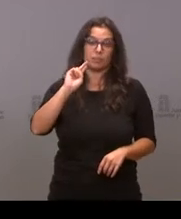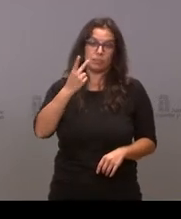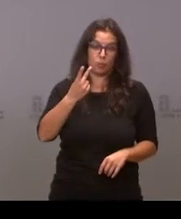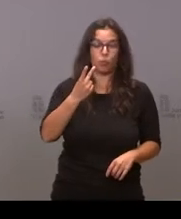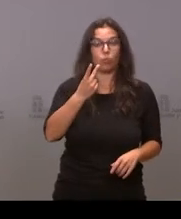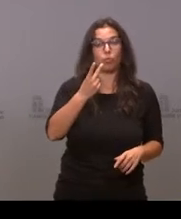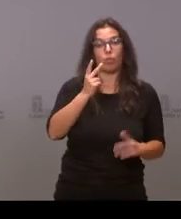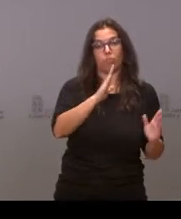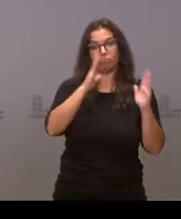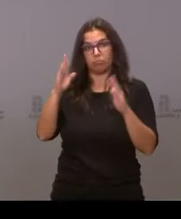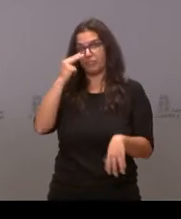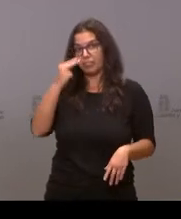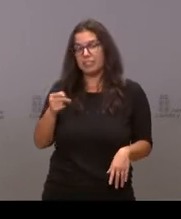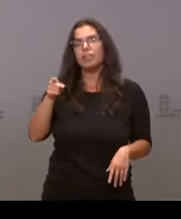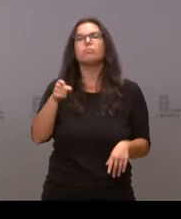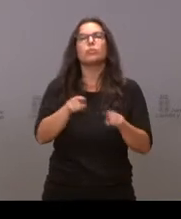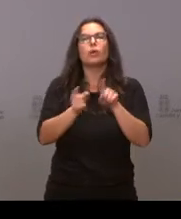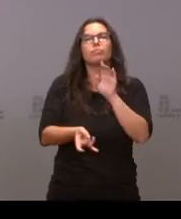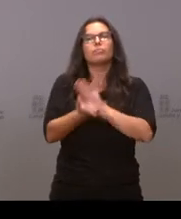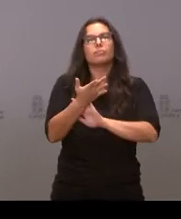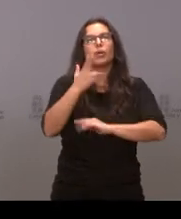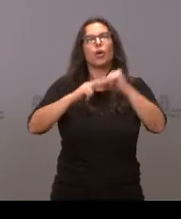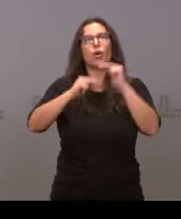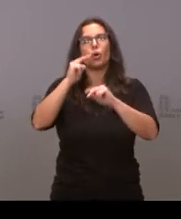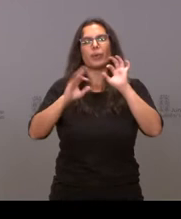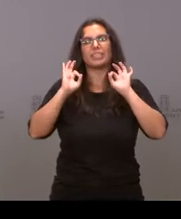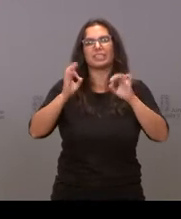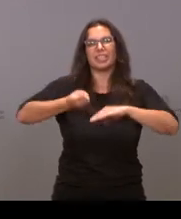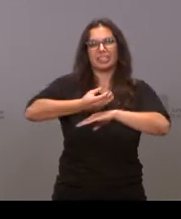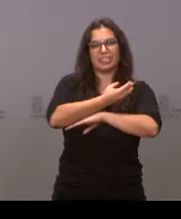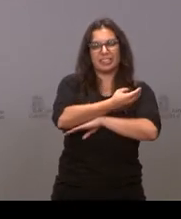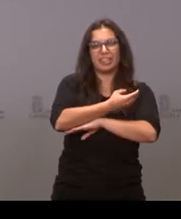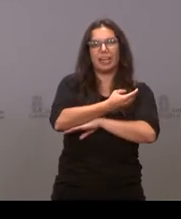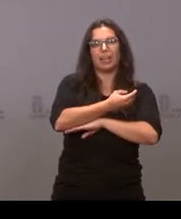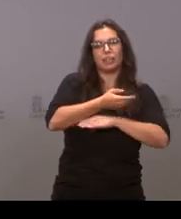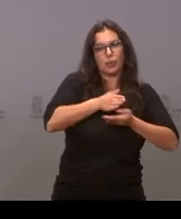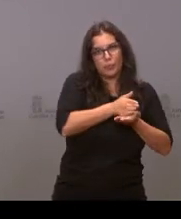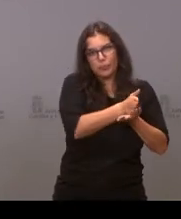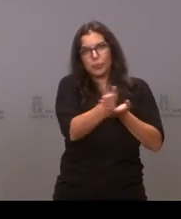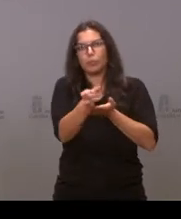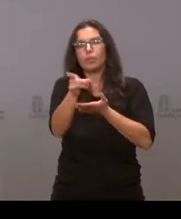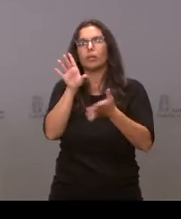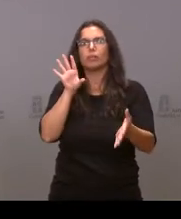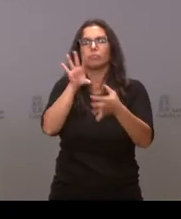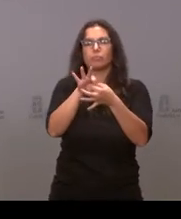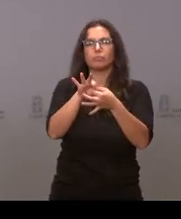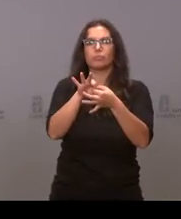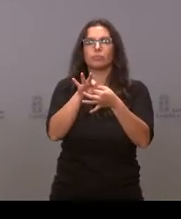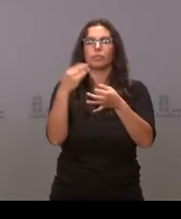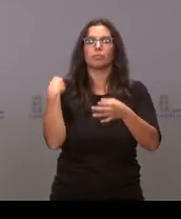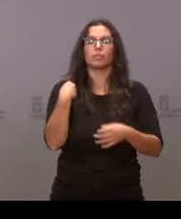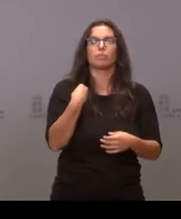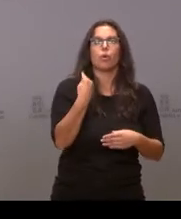es la puesta en marcha de las obras del ramal ferroviario que va a conectar la terminal de villafría